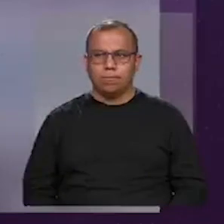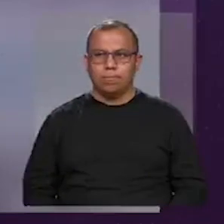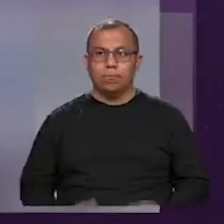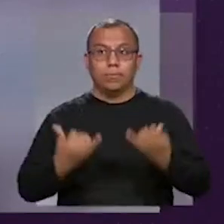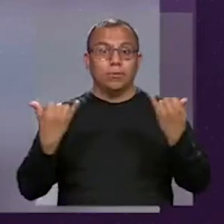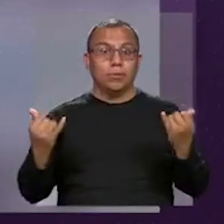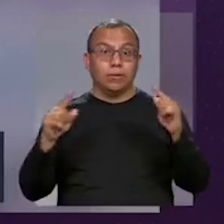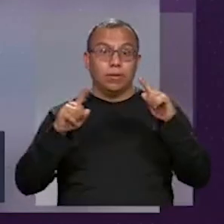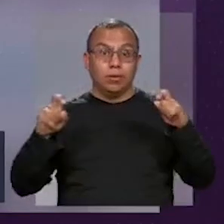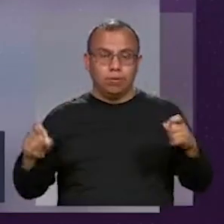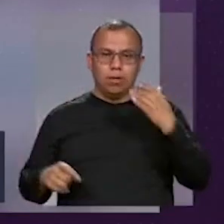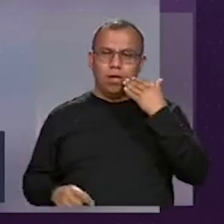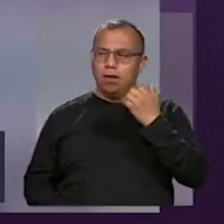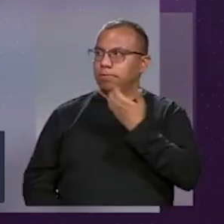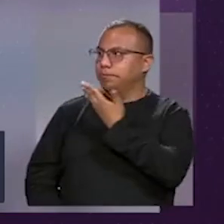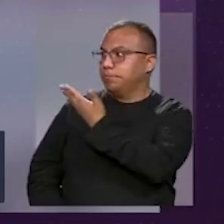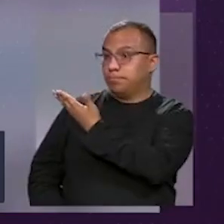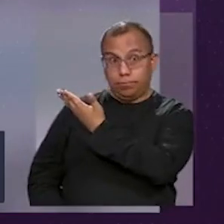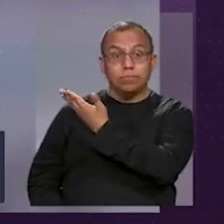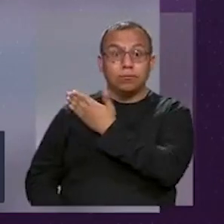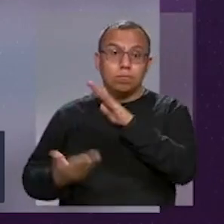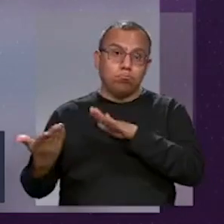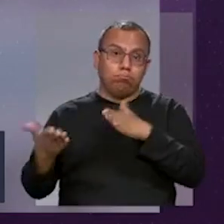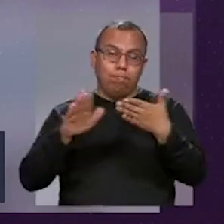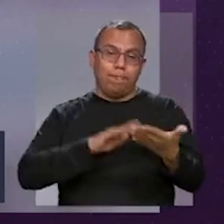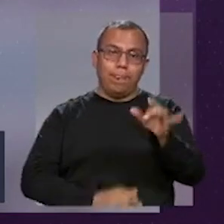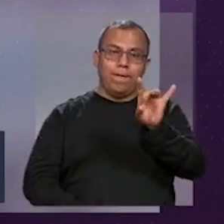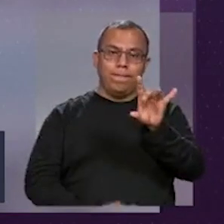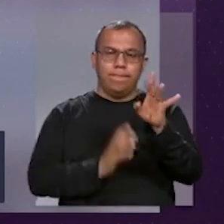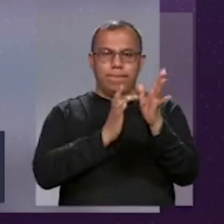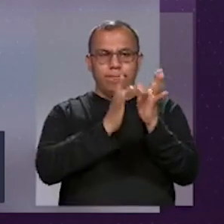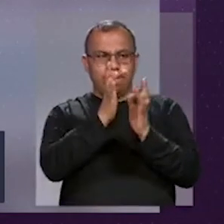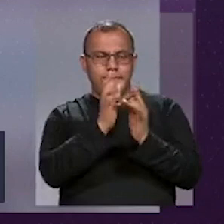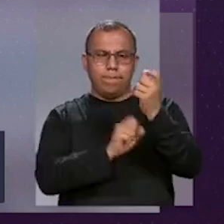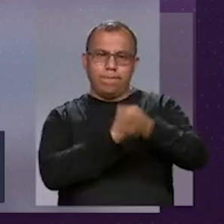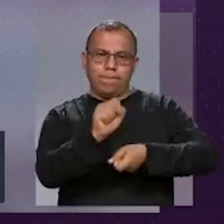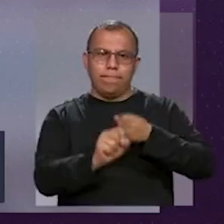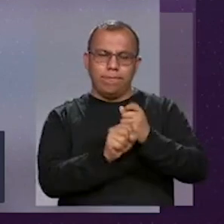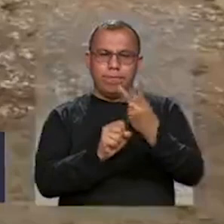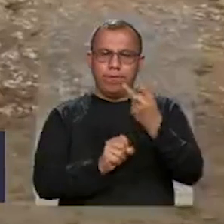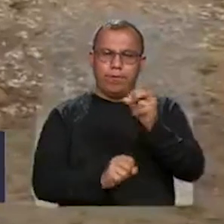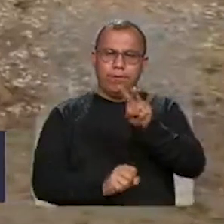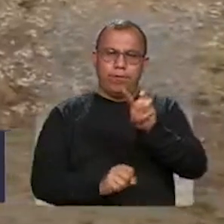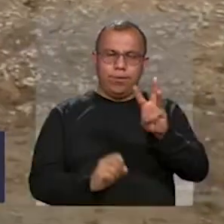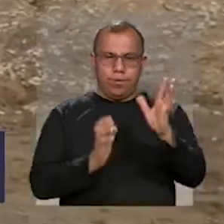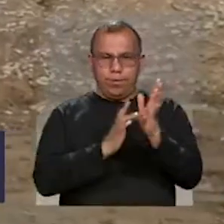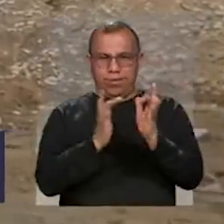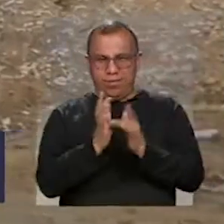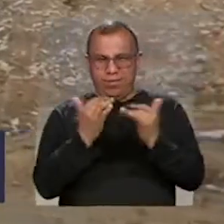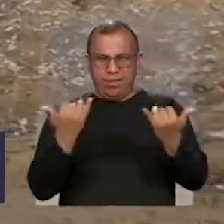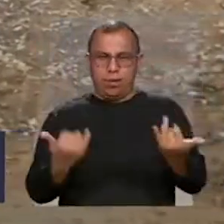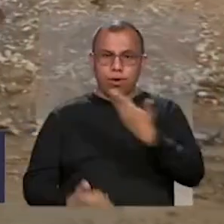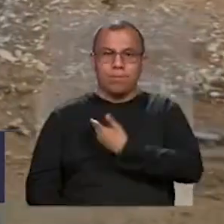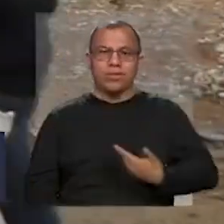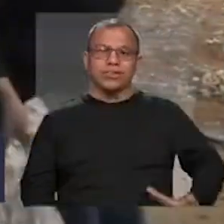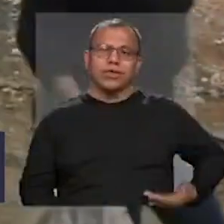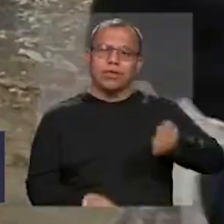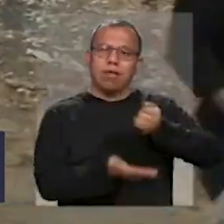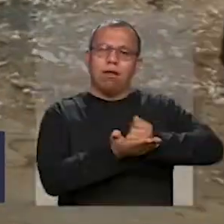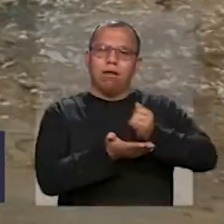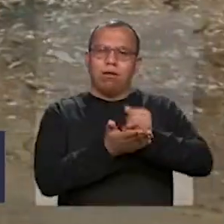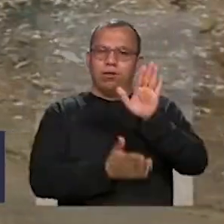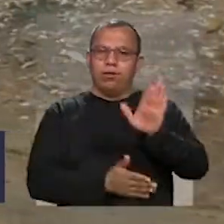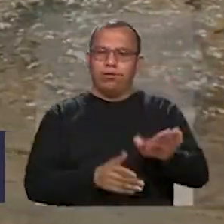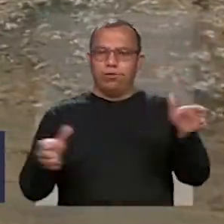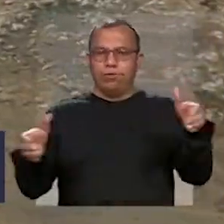Según Indepaz, Luisa Isabel Moreno, quien perdió su vida el 15 de abril de 2023, se desempeñaba como presidenta de la Junta de Acción Comunal en